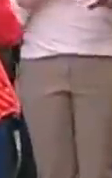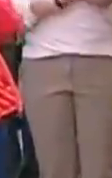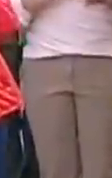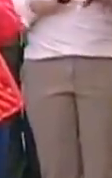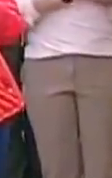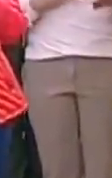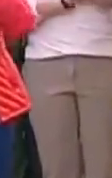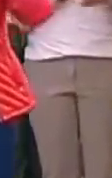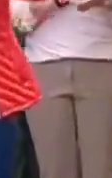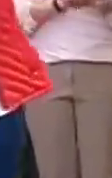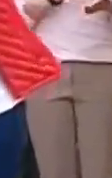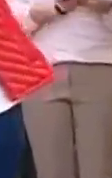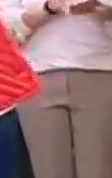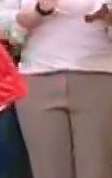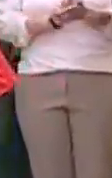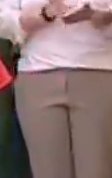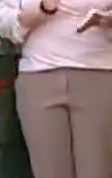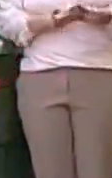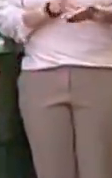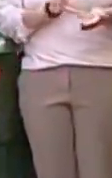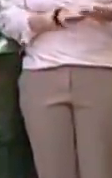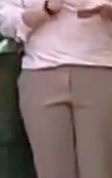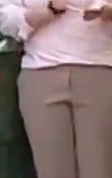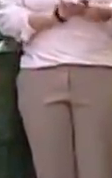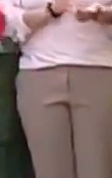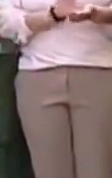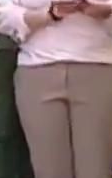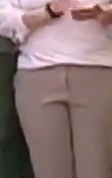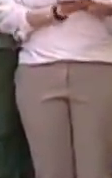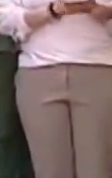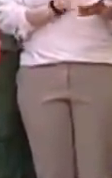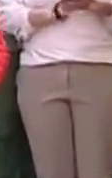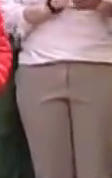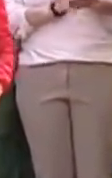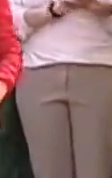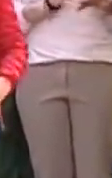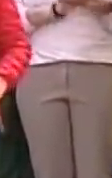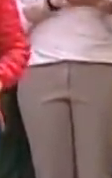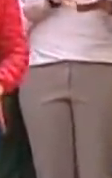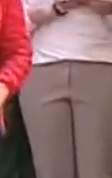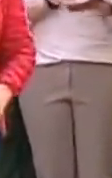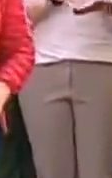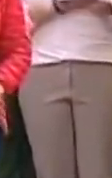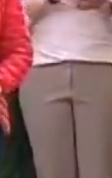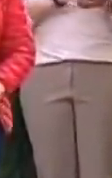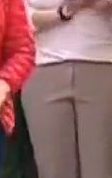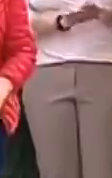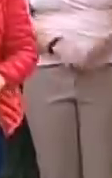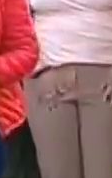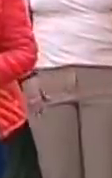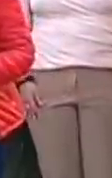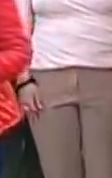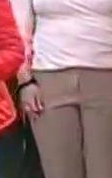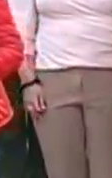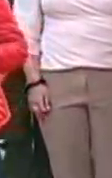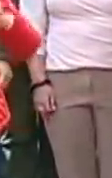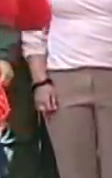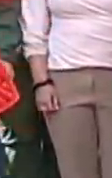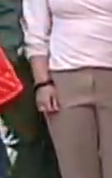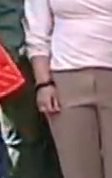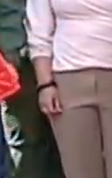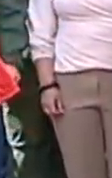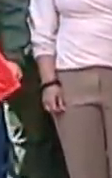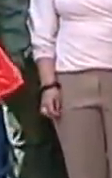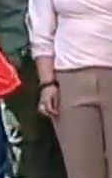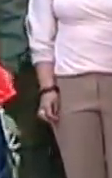al presidente Nicolás Maduro como es recibido con el amor del pueblo en esta hermosa tarde, soleada tarde, que ya da